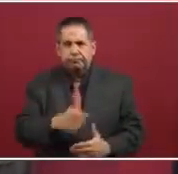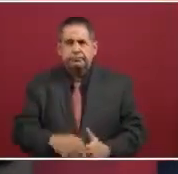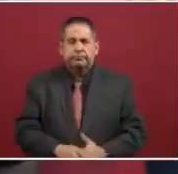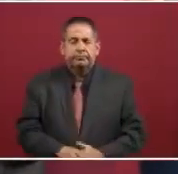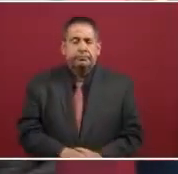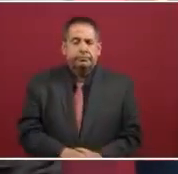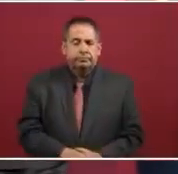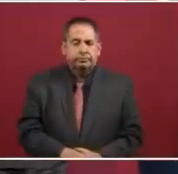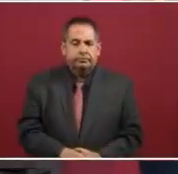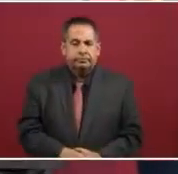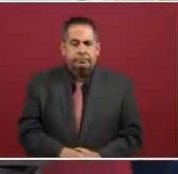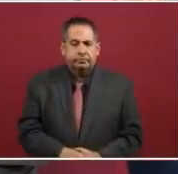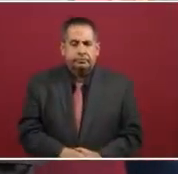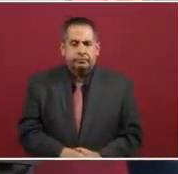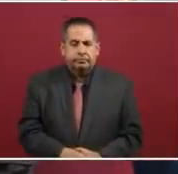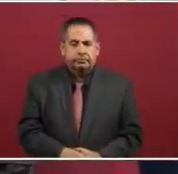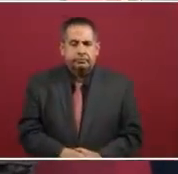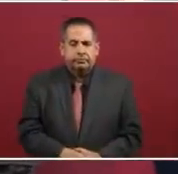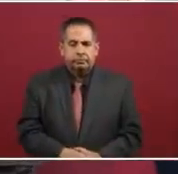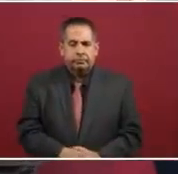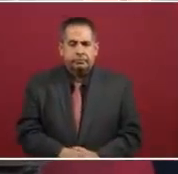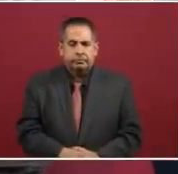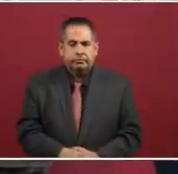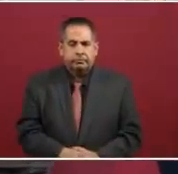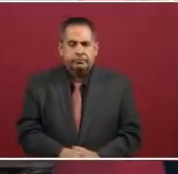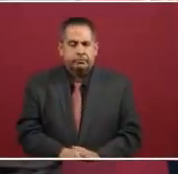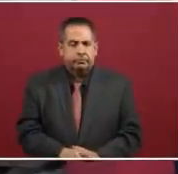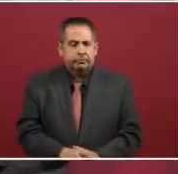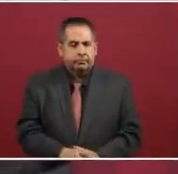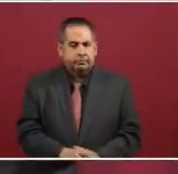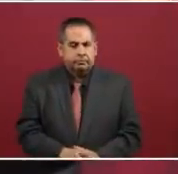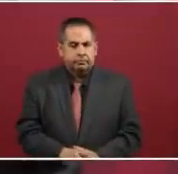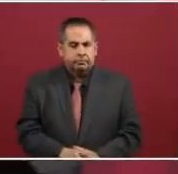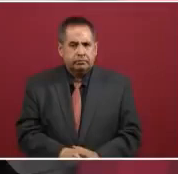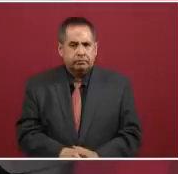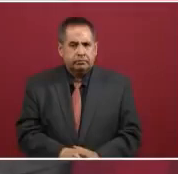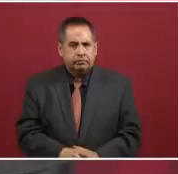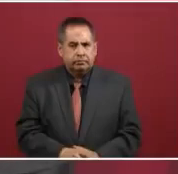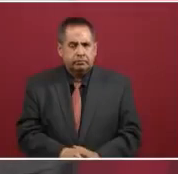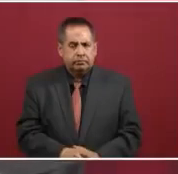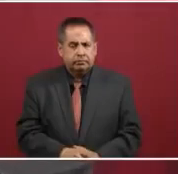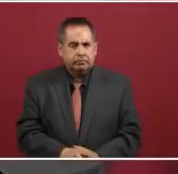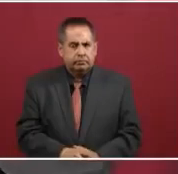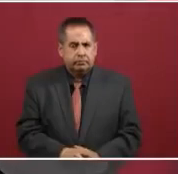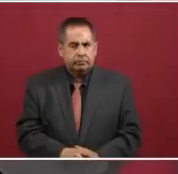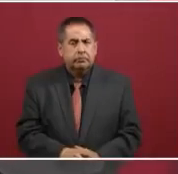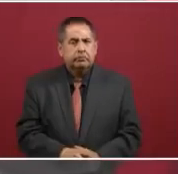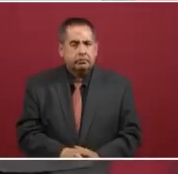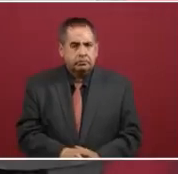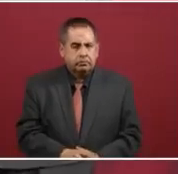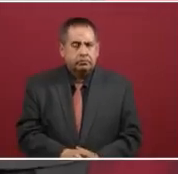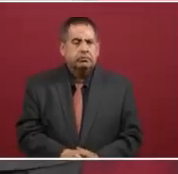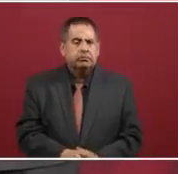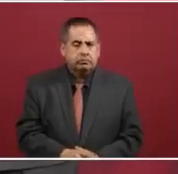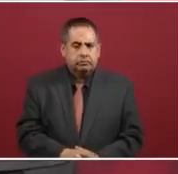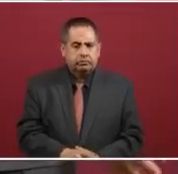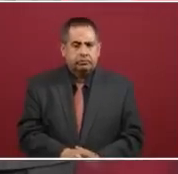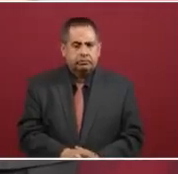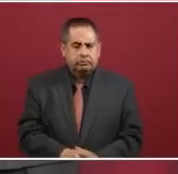We expect this landmark transaction to confirm strong support from the banking